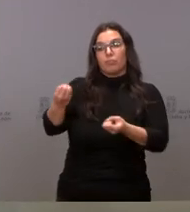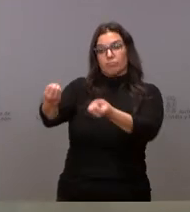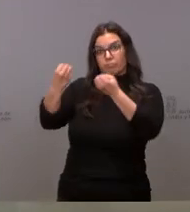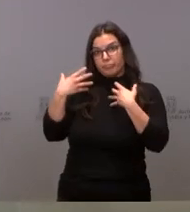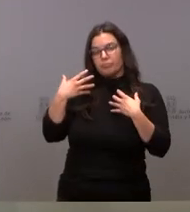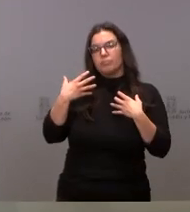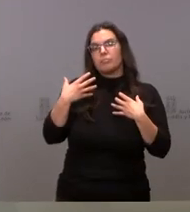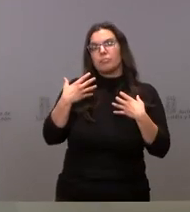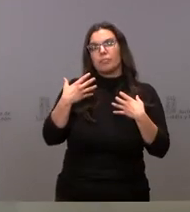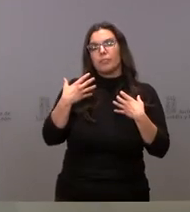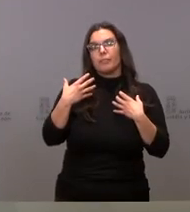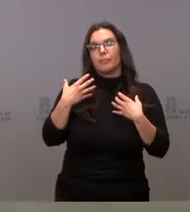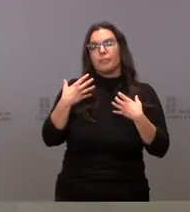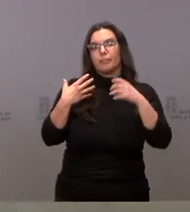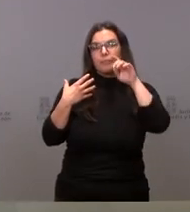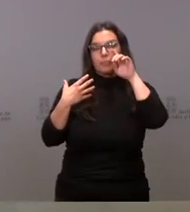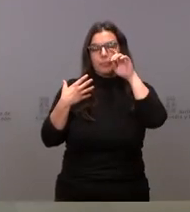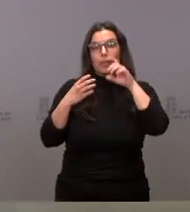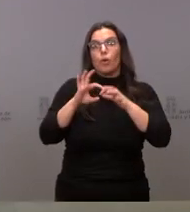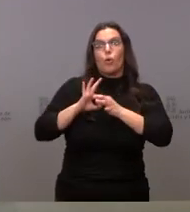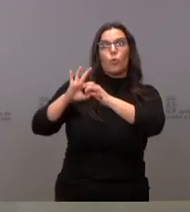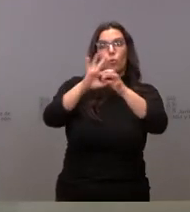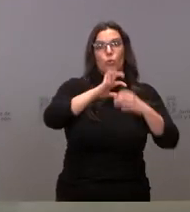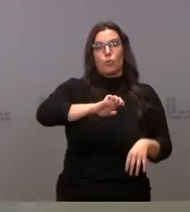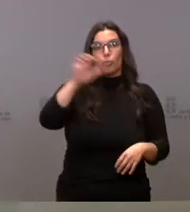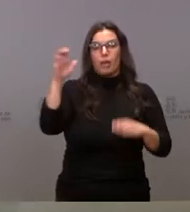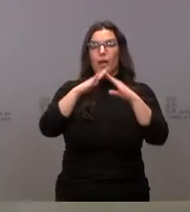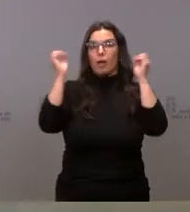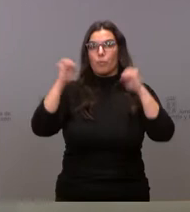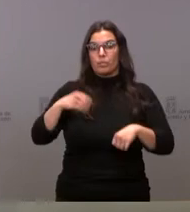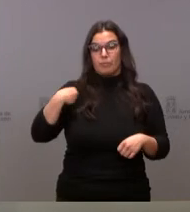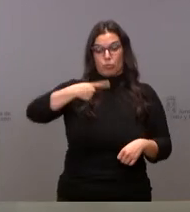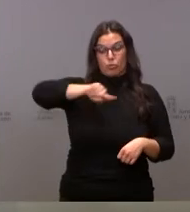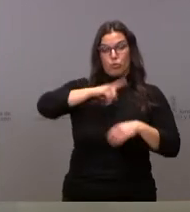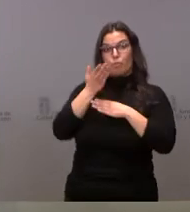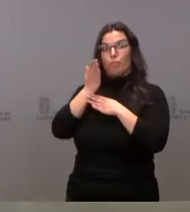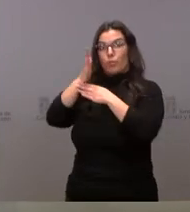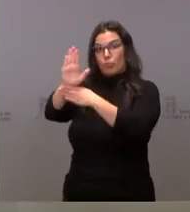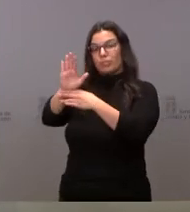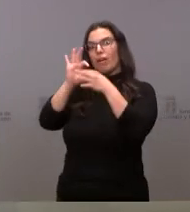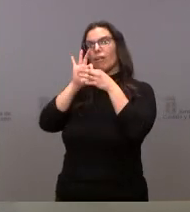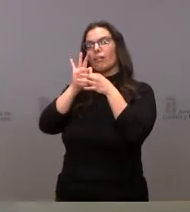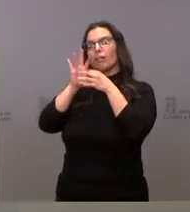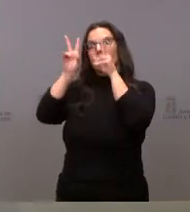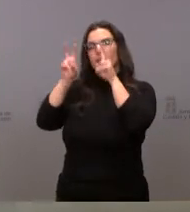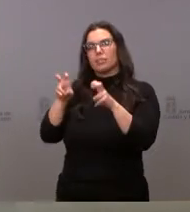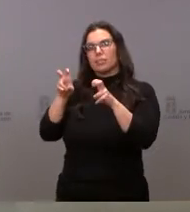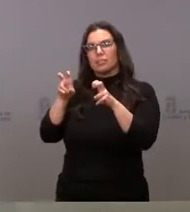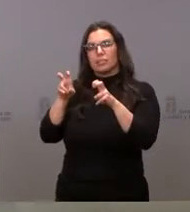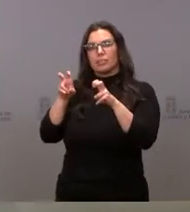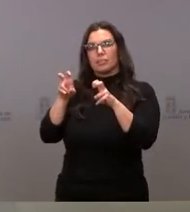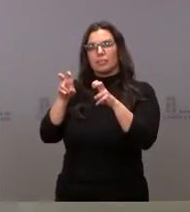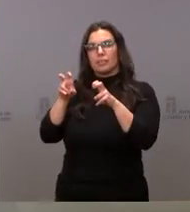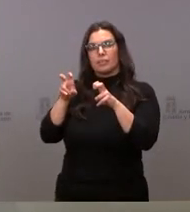léon la aprobación por parte de la unión europea de la propuesta que presentamos en relación con el hub de emprendimiento